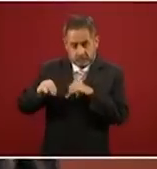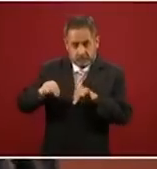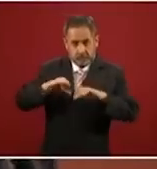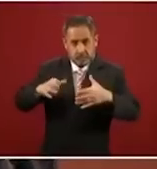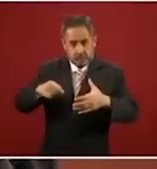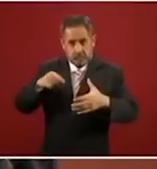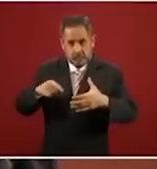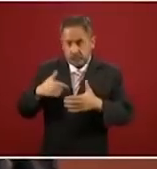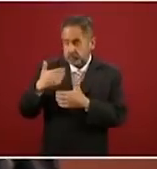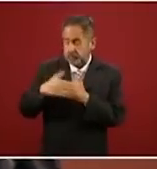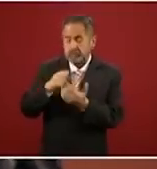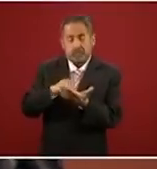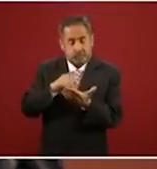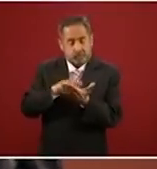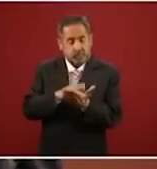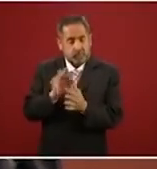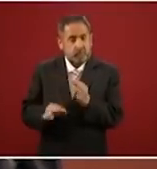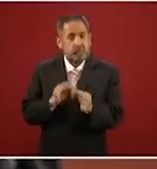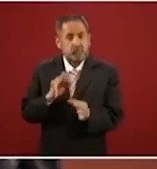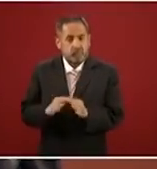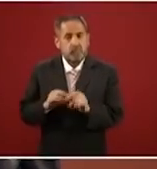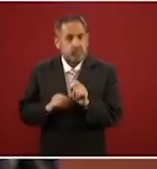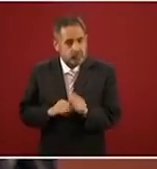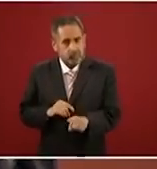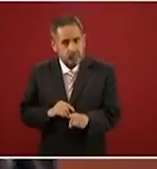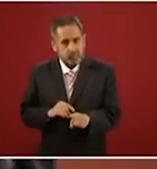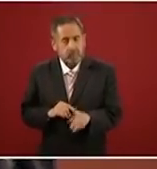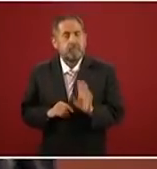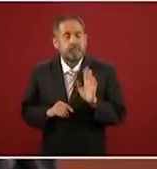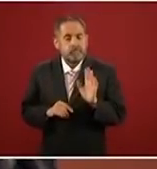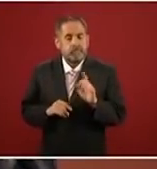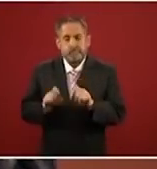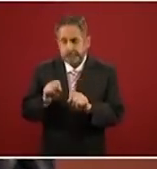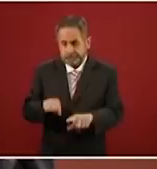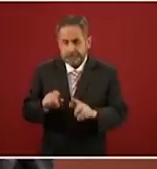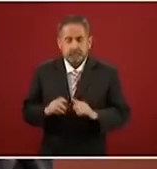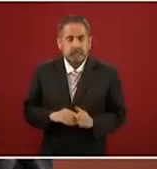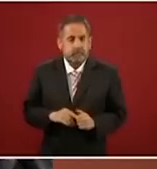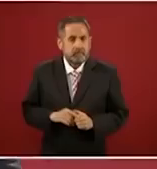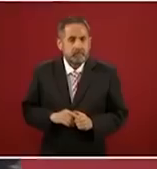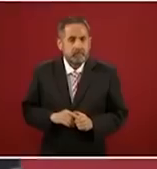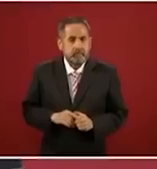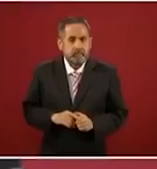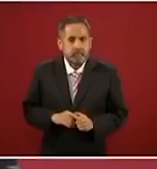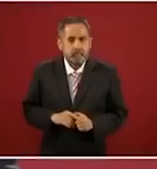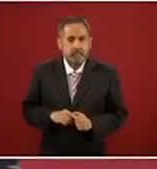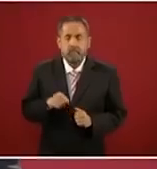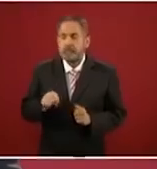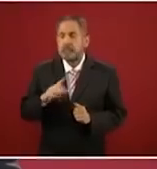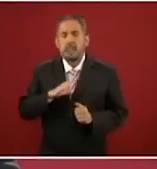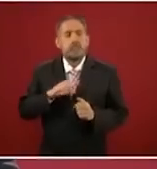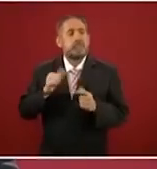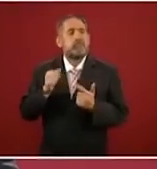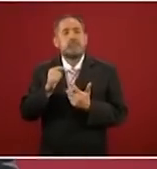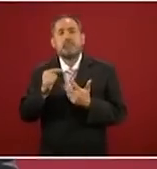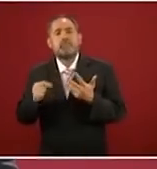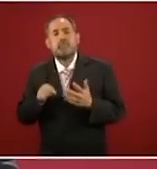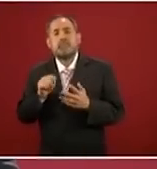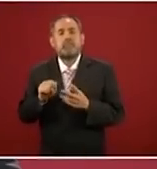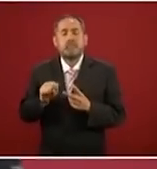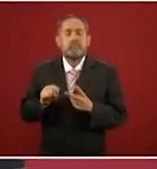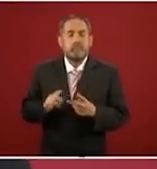que se va a cumplir tiene entre otros mandatos